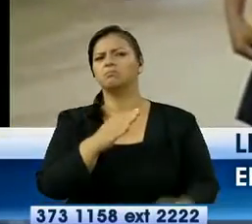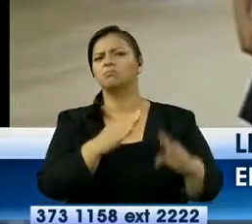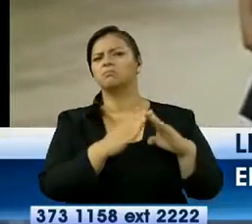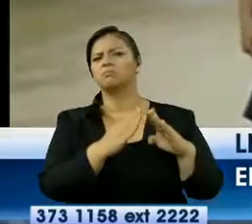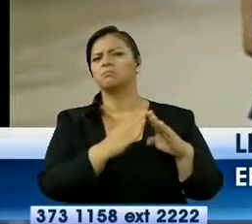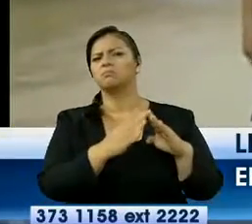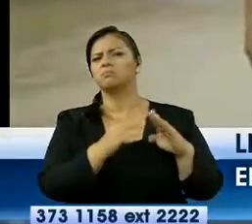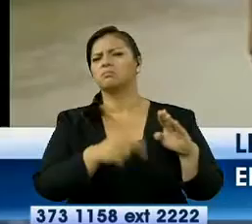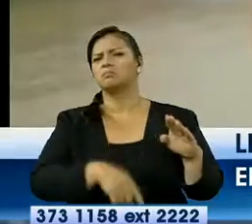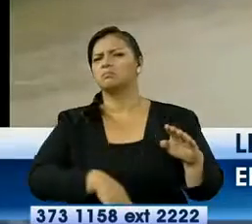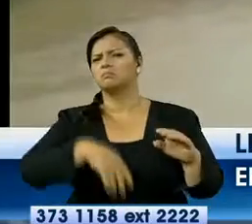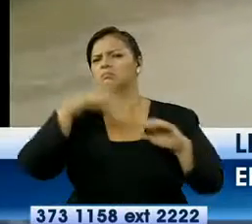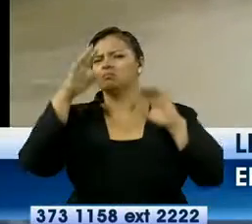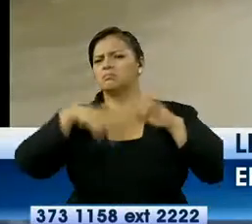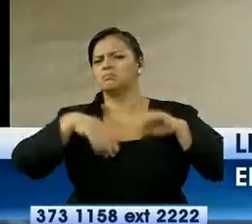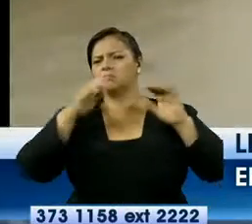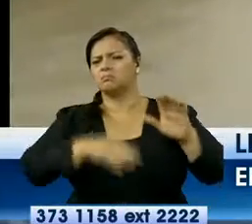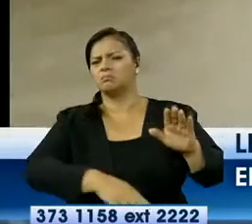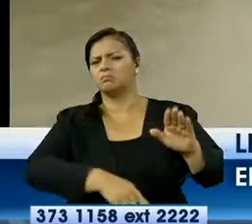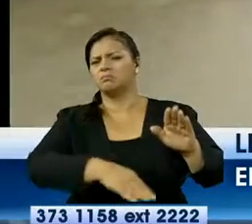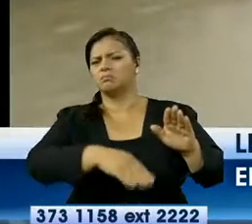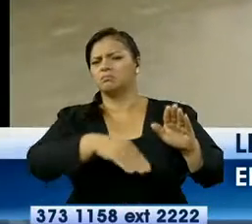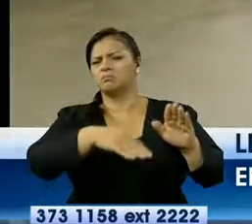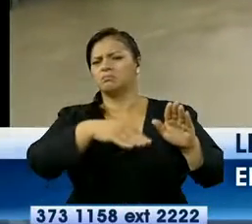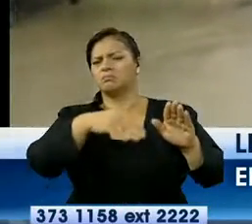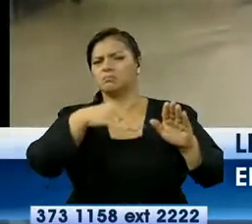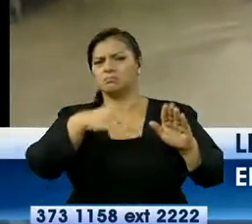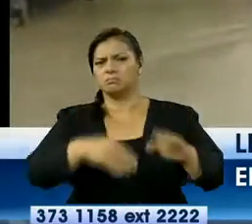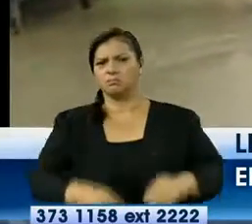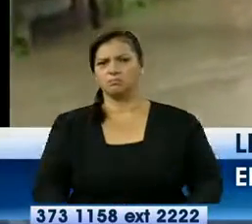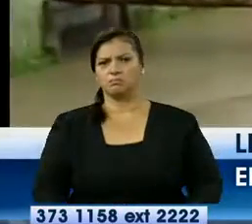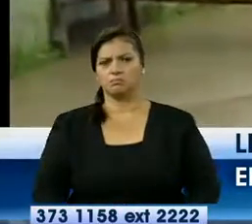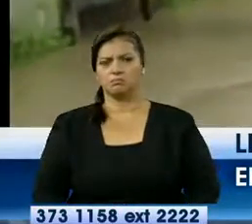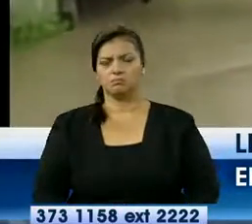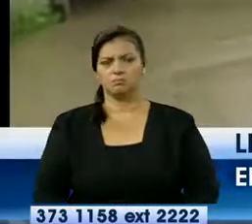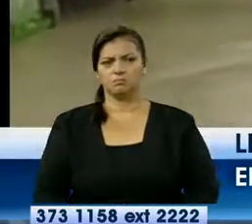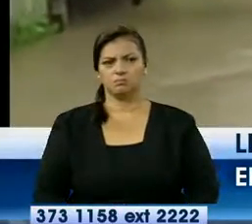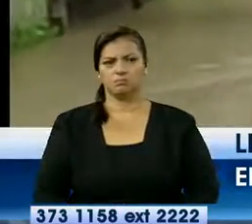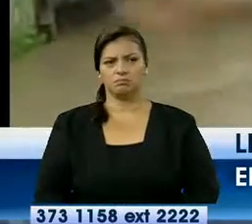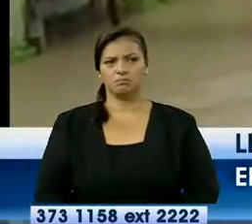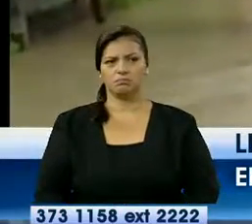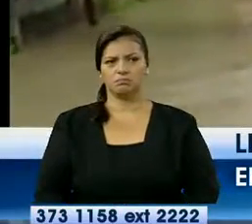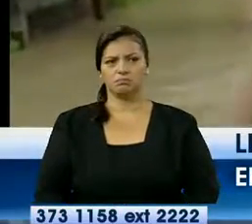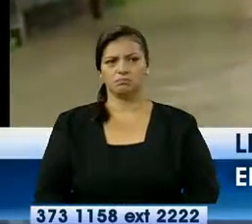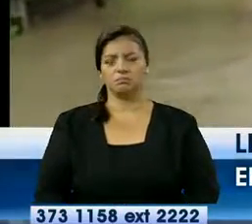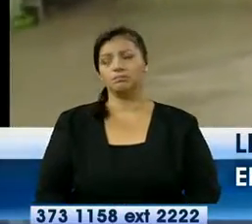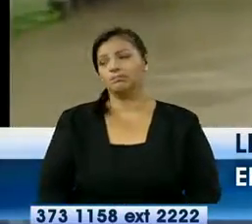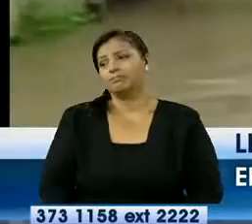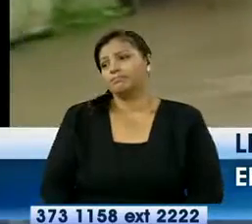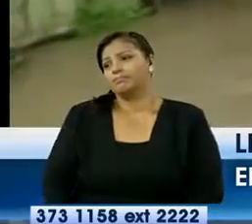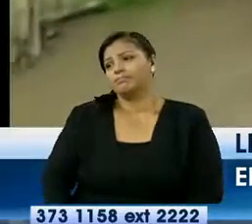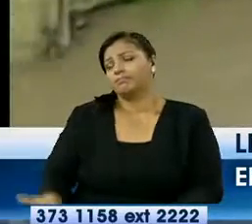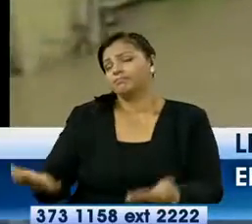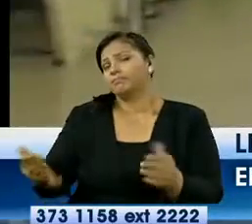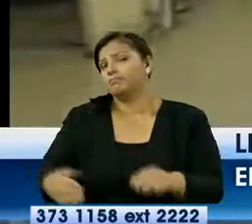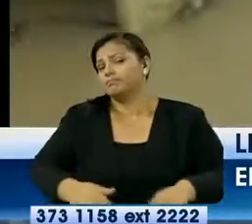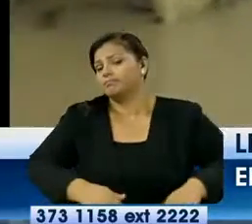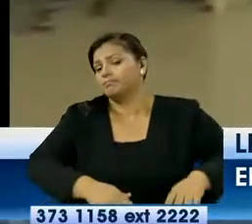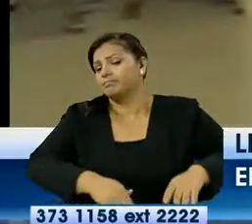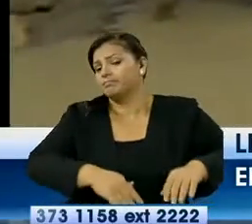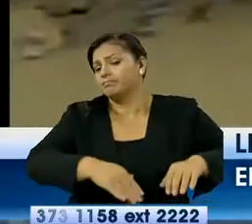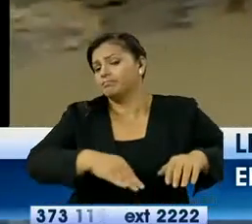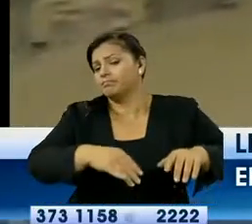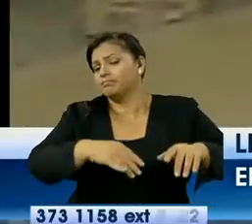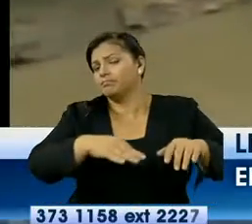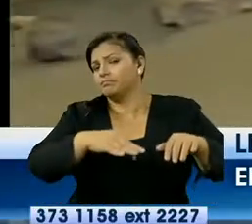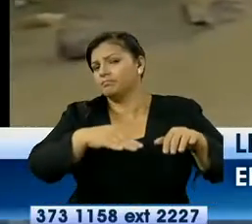cada vez que llueve como lo está, como está ocurriendo en estos momentos? Son cosas que son increíbles, que estamos full de agua. En un momento